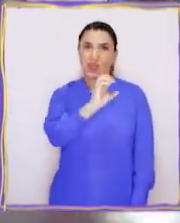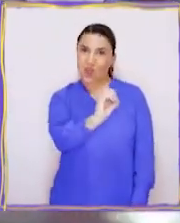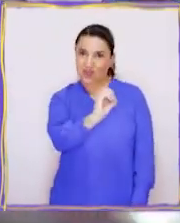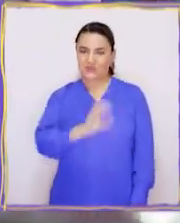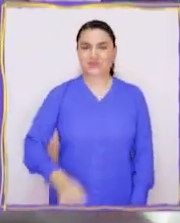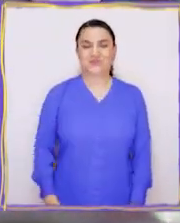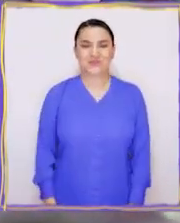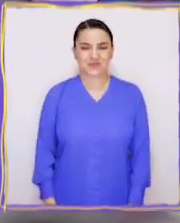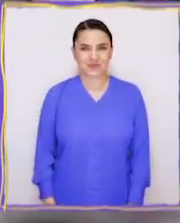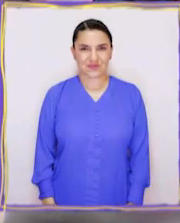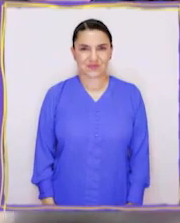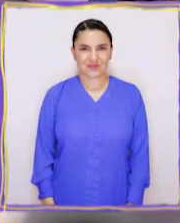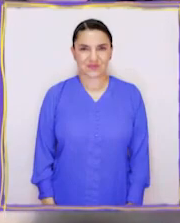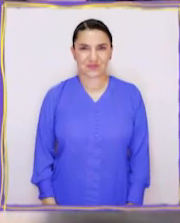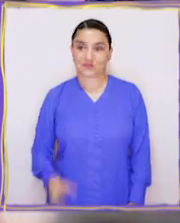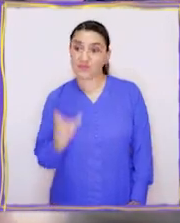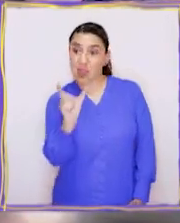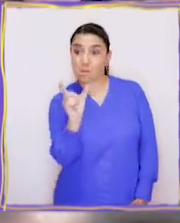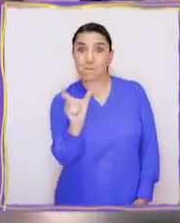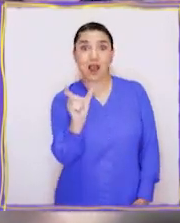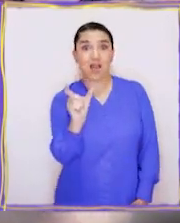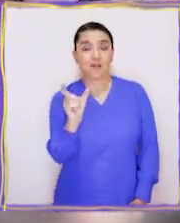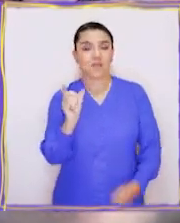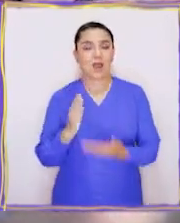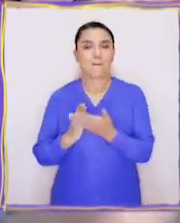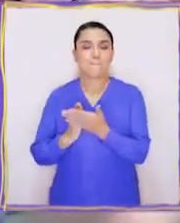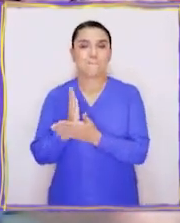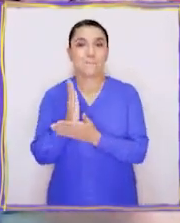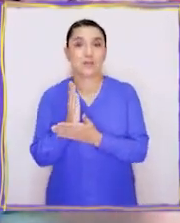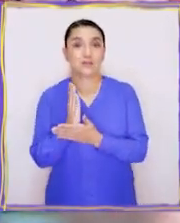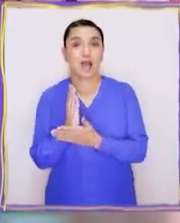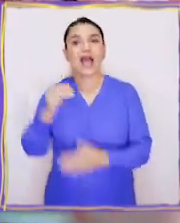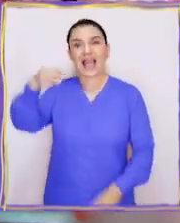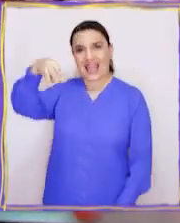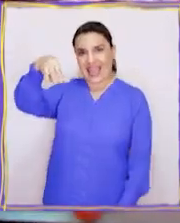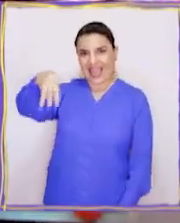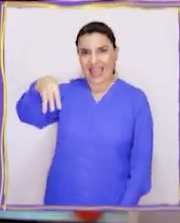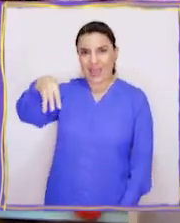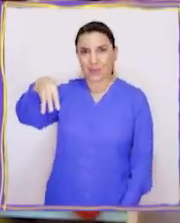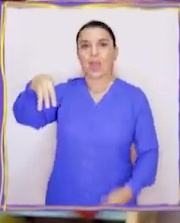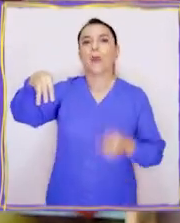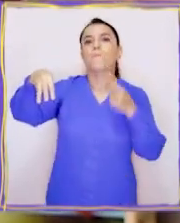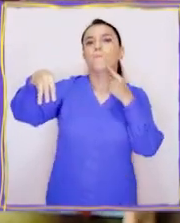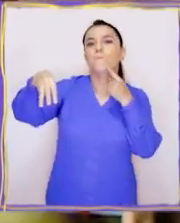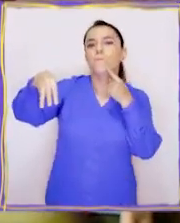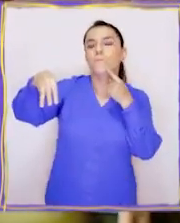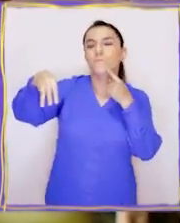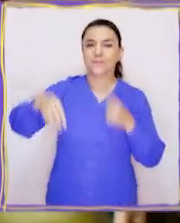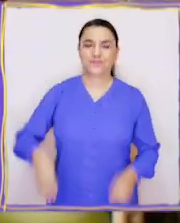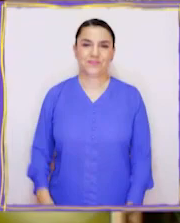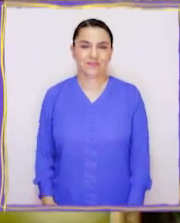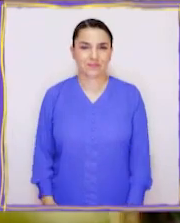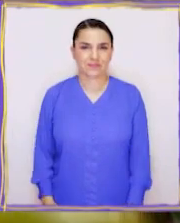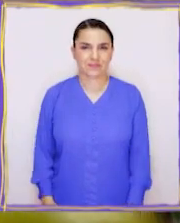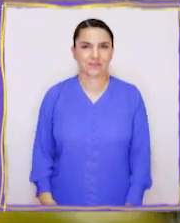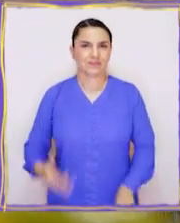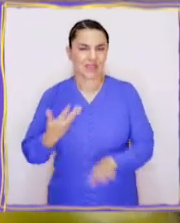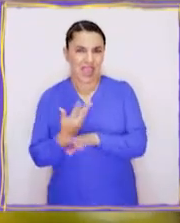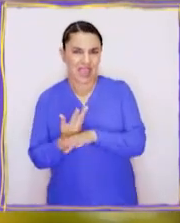M-O-N-O. Esta palabra comienza con la letra M, que suena M. Y